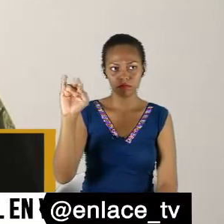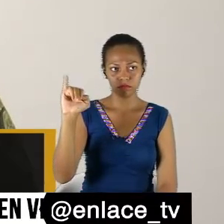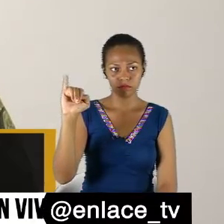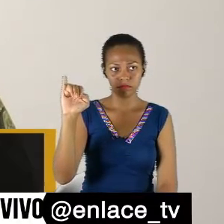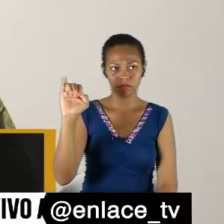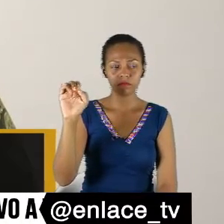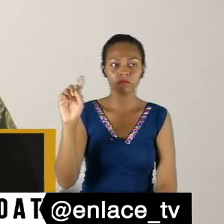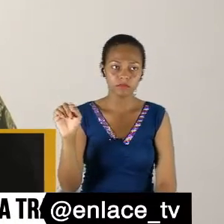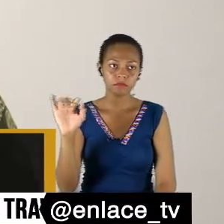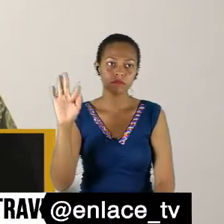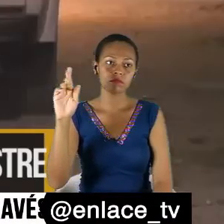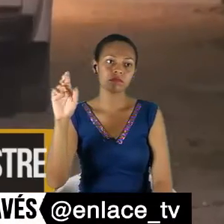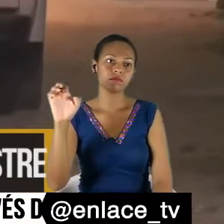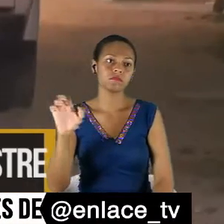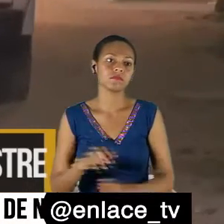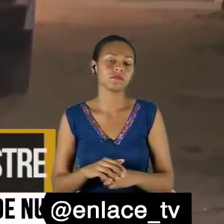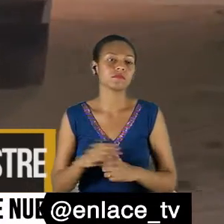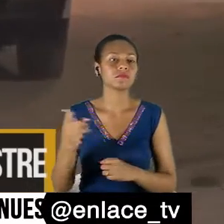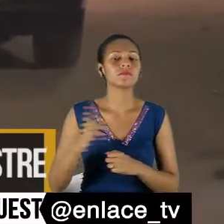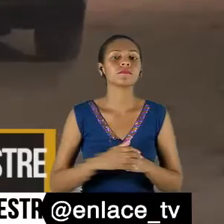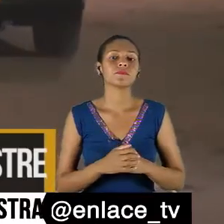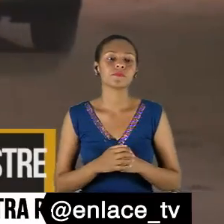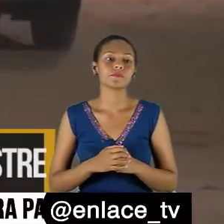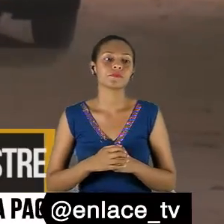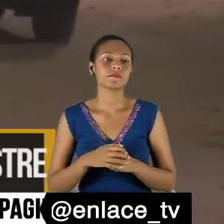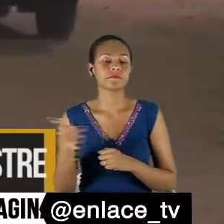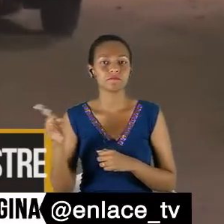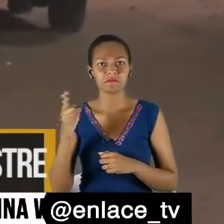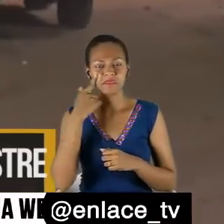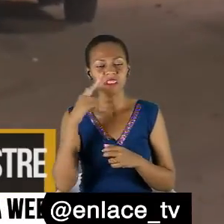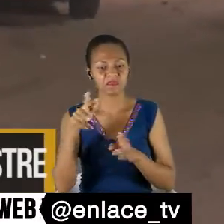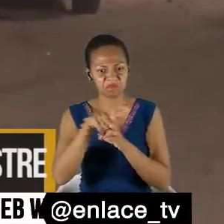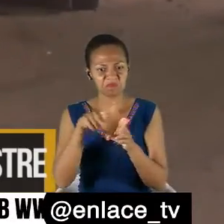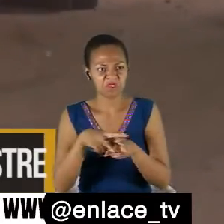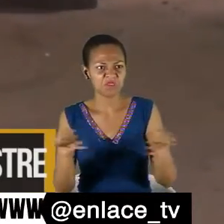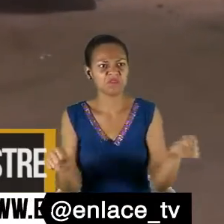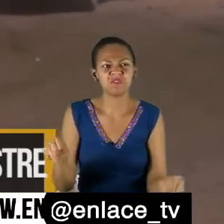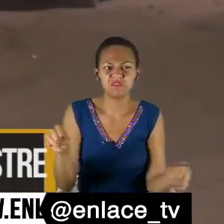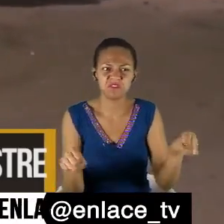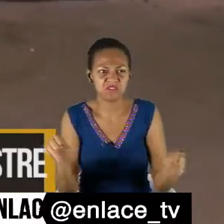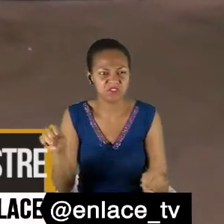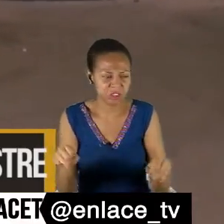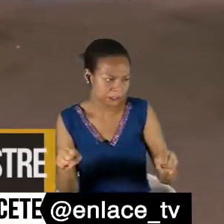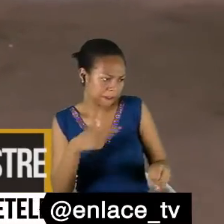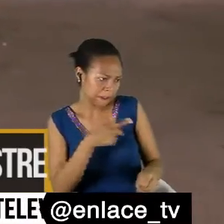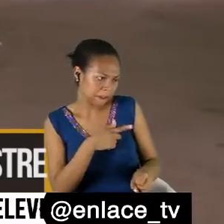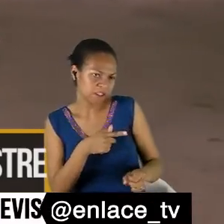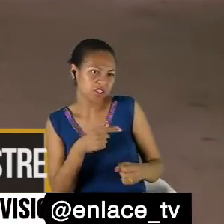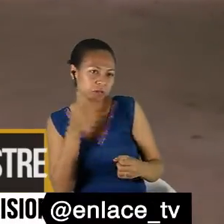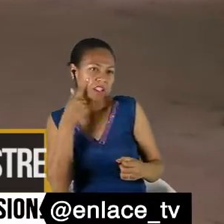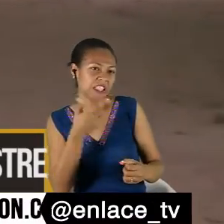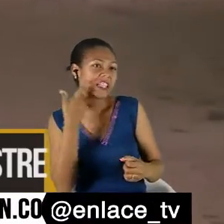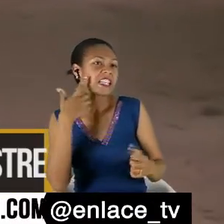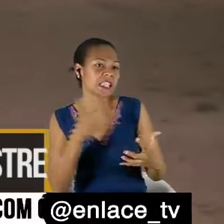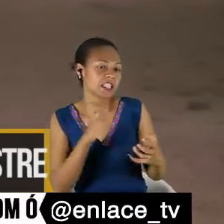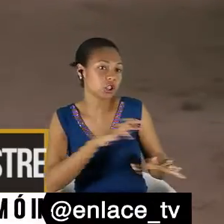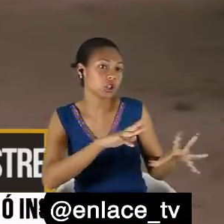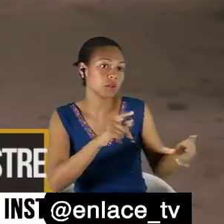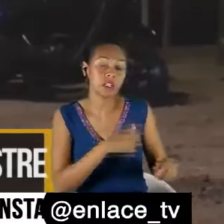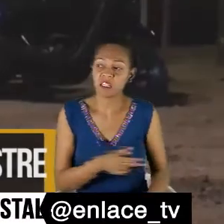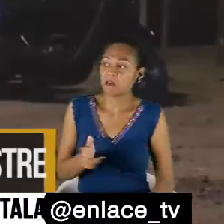pues fueron a seguir presuntamente a otros dos personas, pero esto lo recibieron con disparos, causando